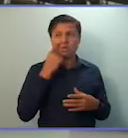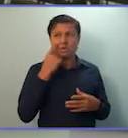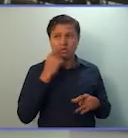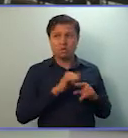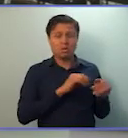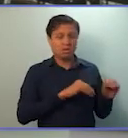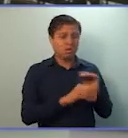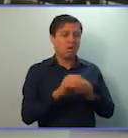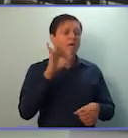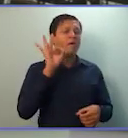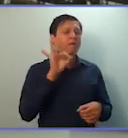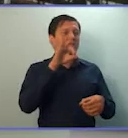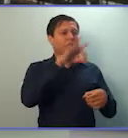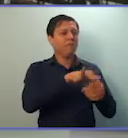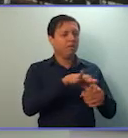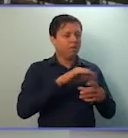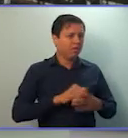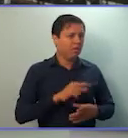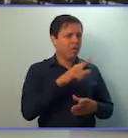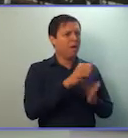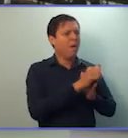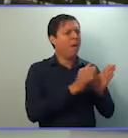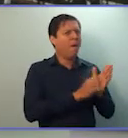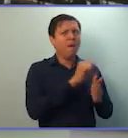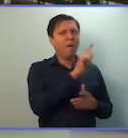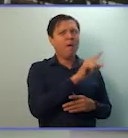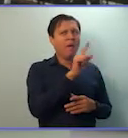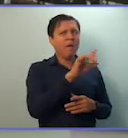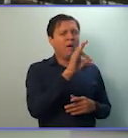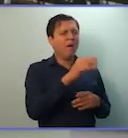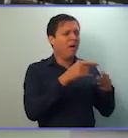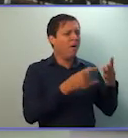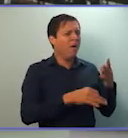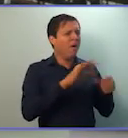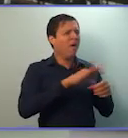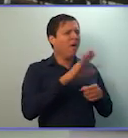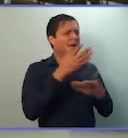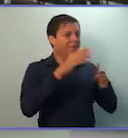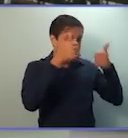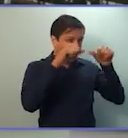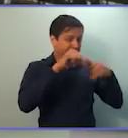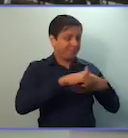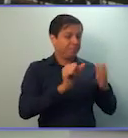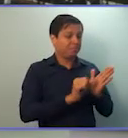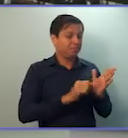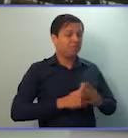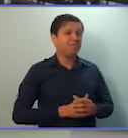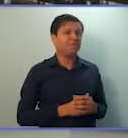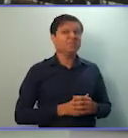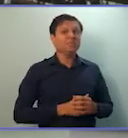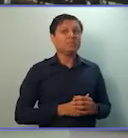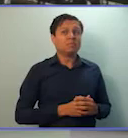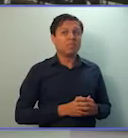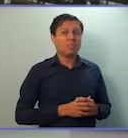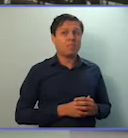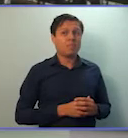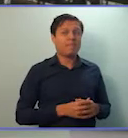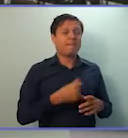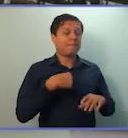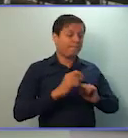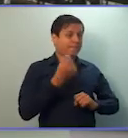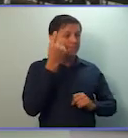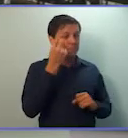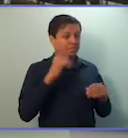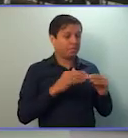ejerce las funciones de solares el artículo 117 del código legal aprobado por esta asamblea legislativa que entiendo